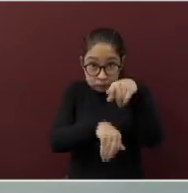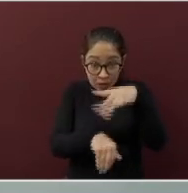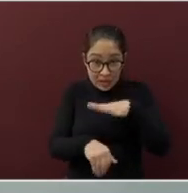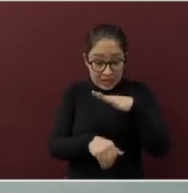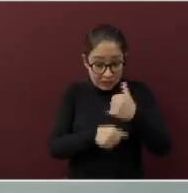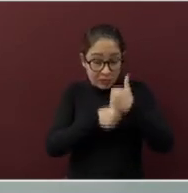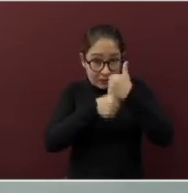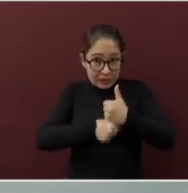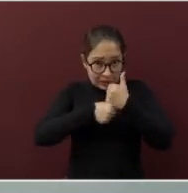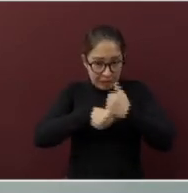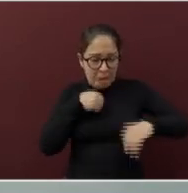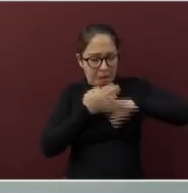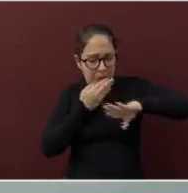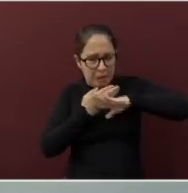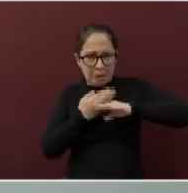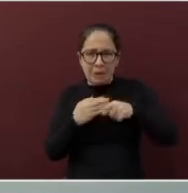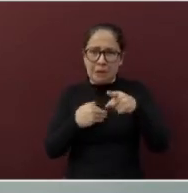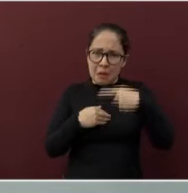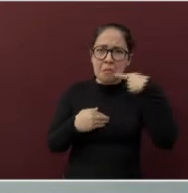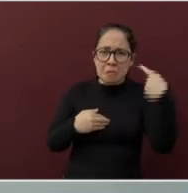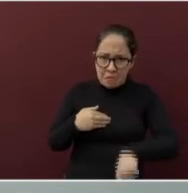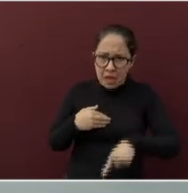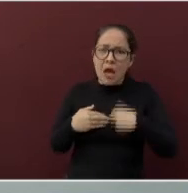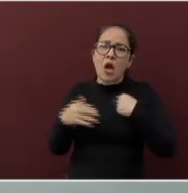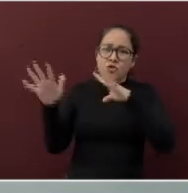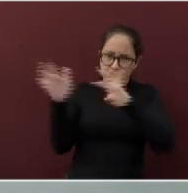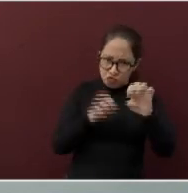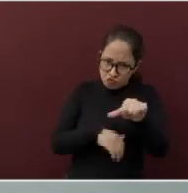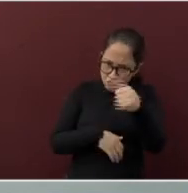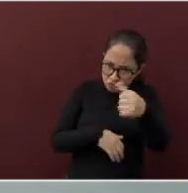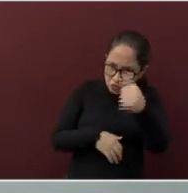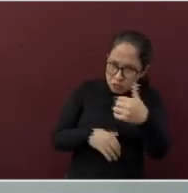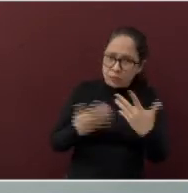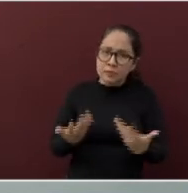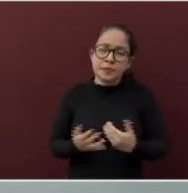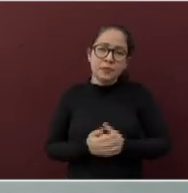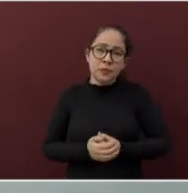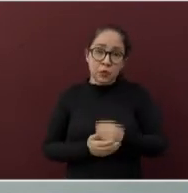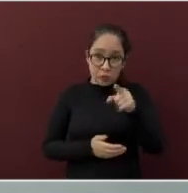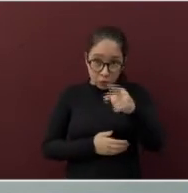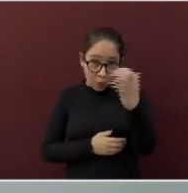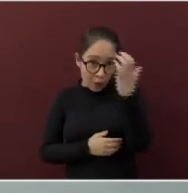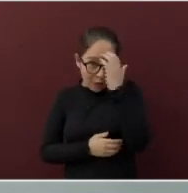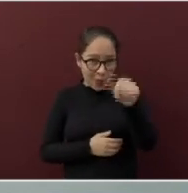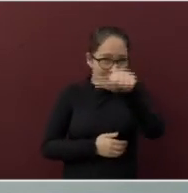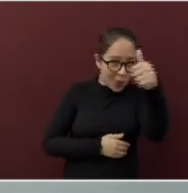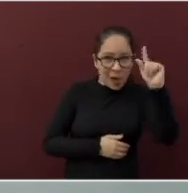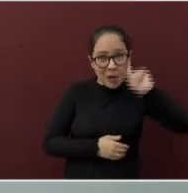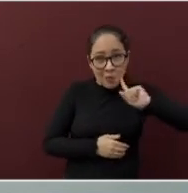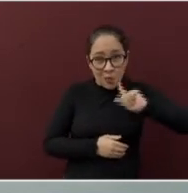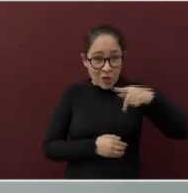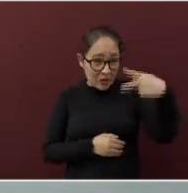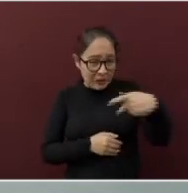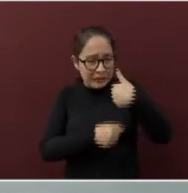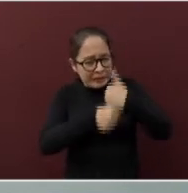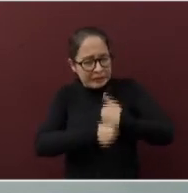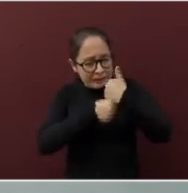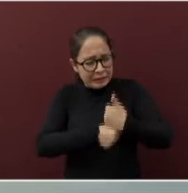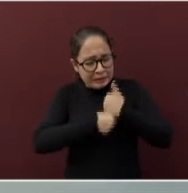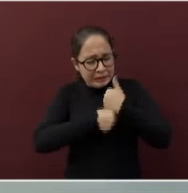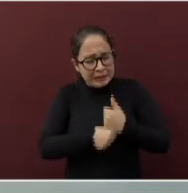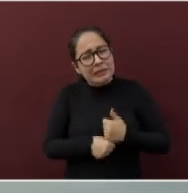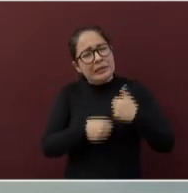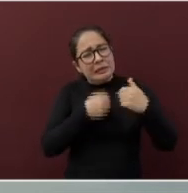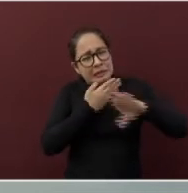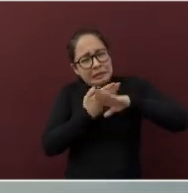para reportar si conoces a alguna mujer que viva en una relación con violencia puedes hacerle saber que no